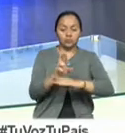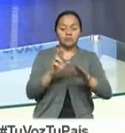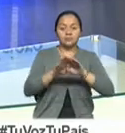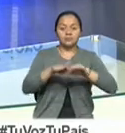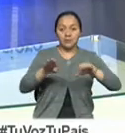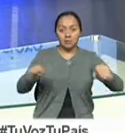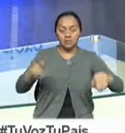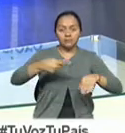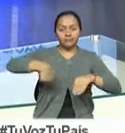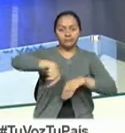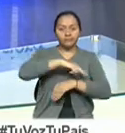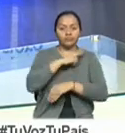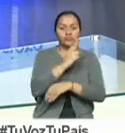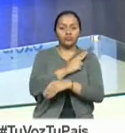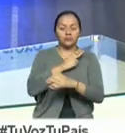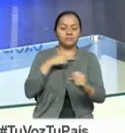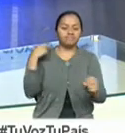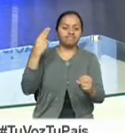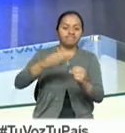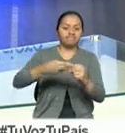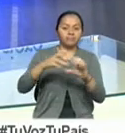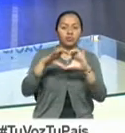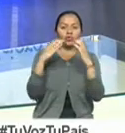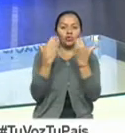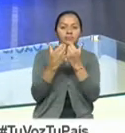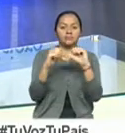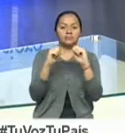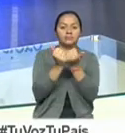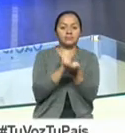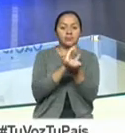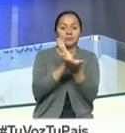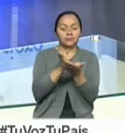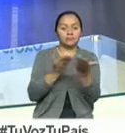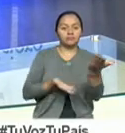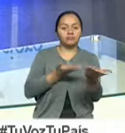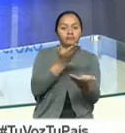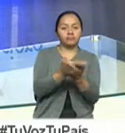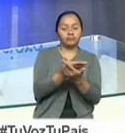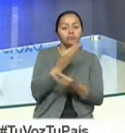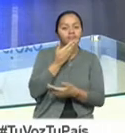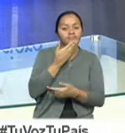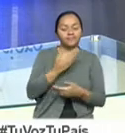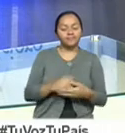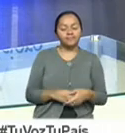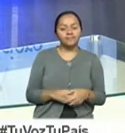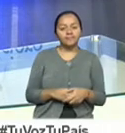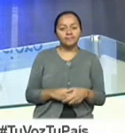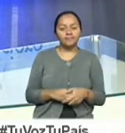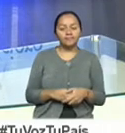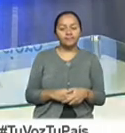país acudieron a la Comisión de Educación de la Asamblea para presentar sus propuestas.